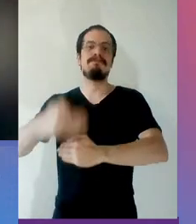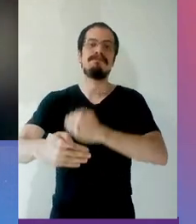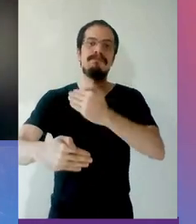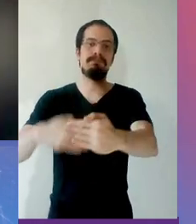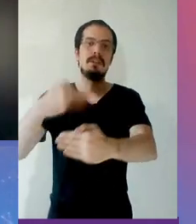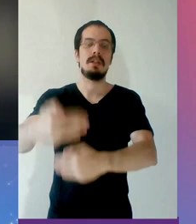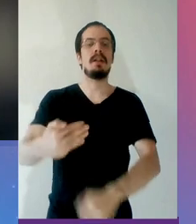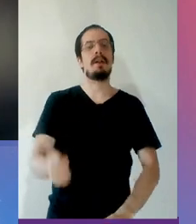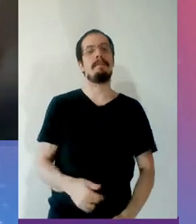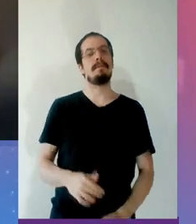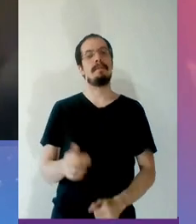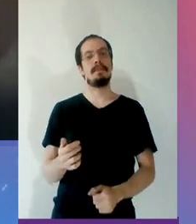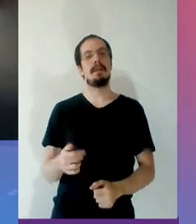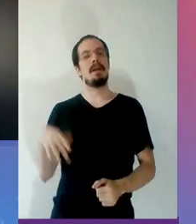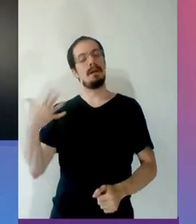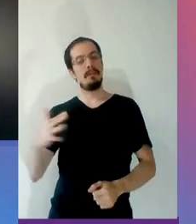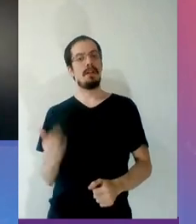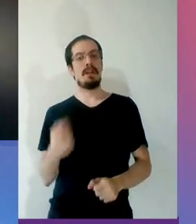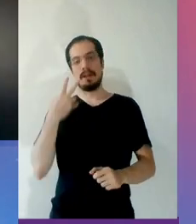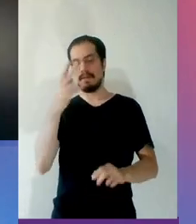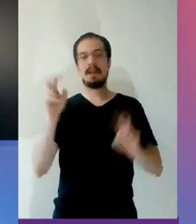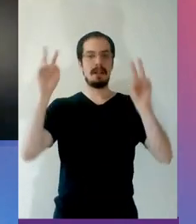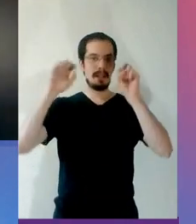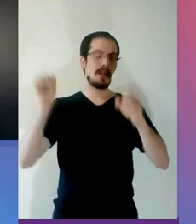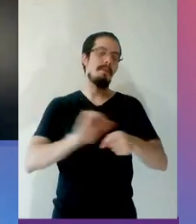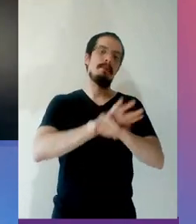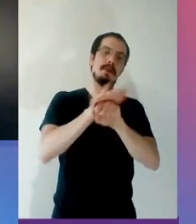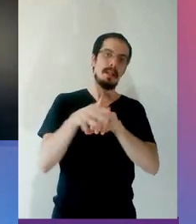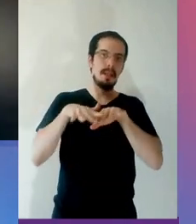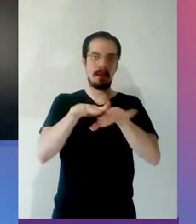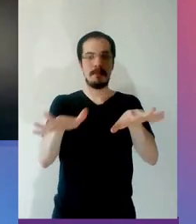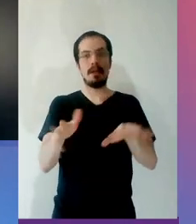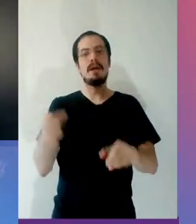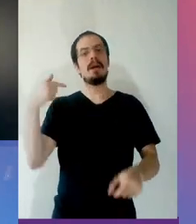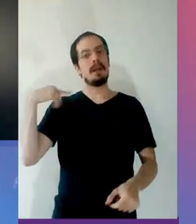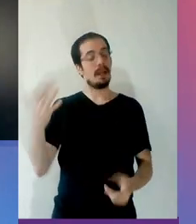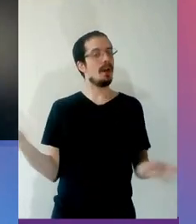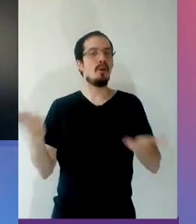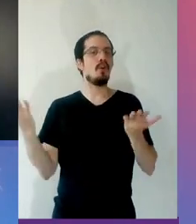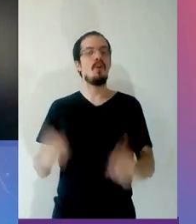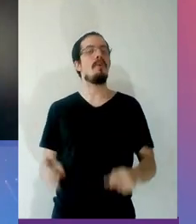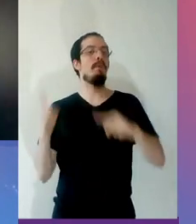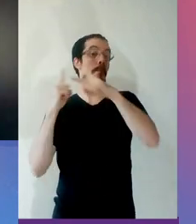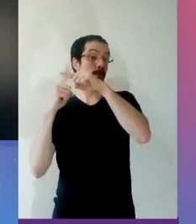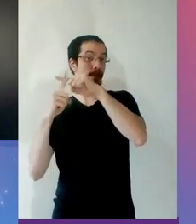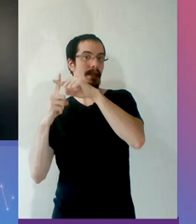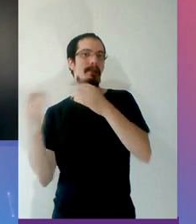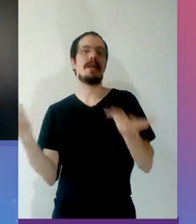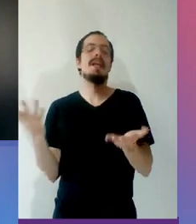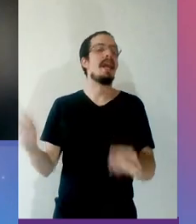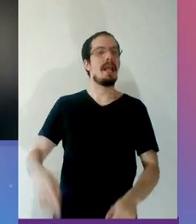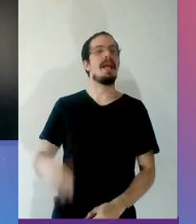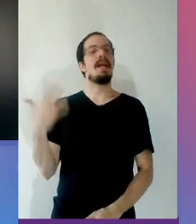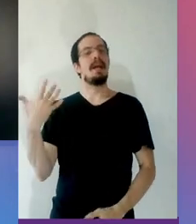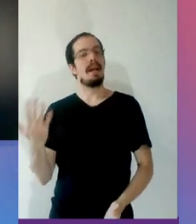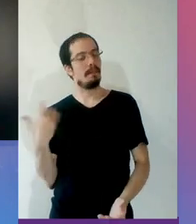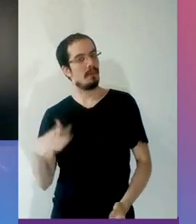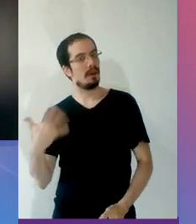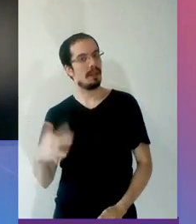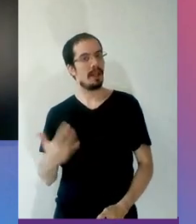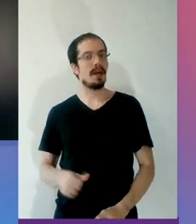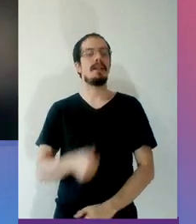de la pandemia como cosa positiva es también como tener paciencia. En el fondo no sacamos nada apurando con muchas cosas, sino que tener paciencia y paso a